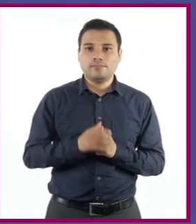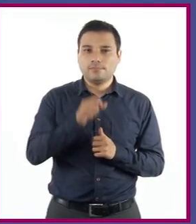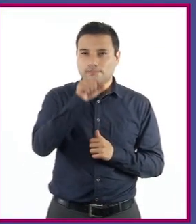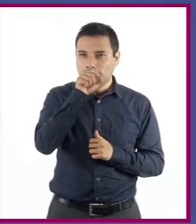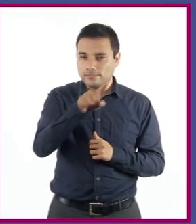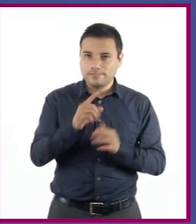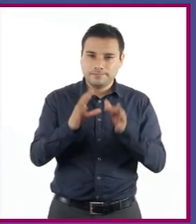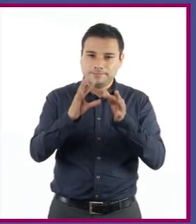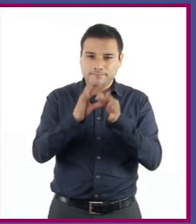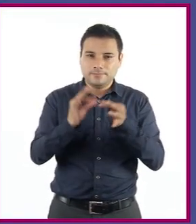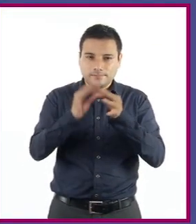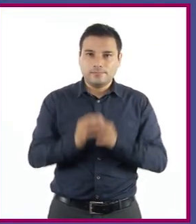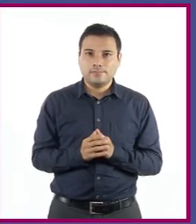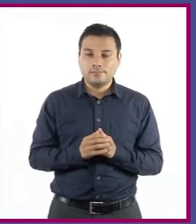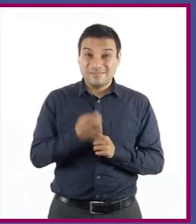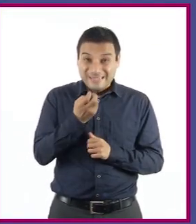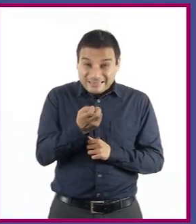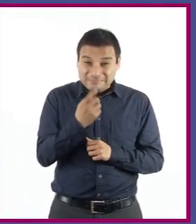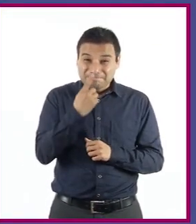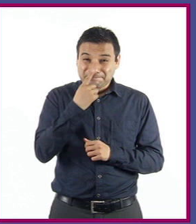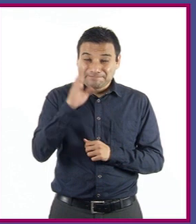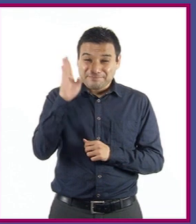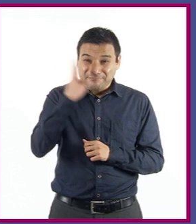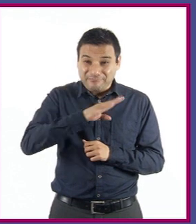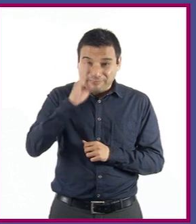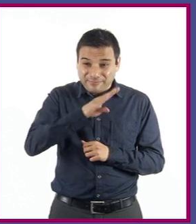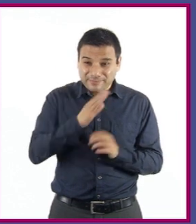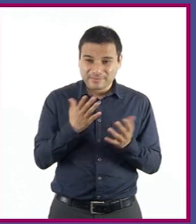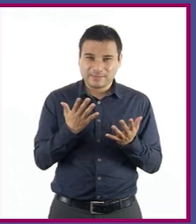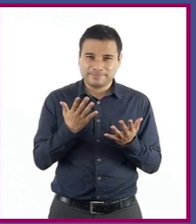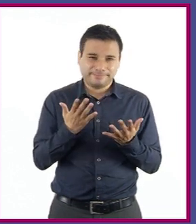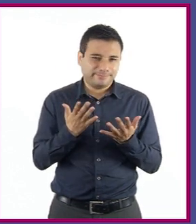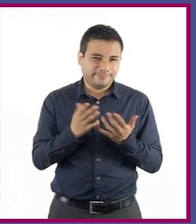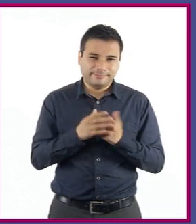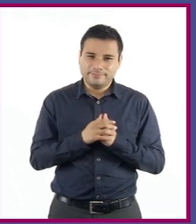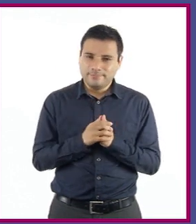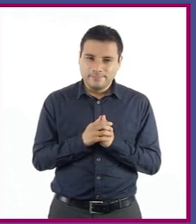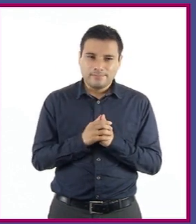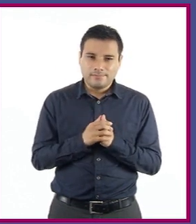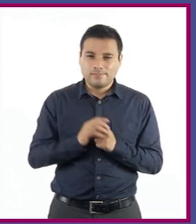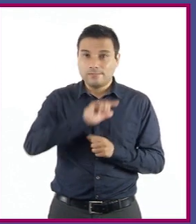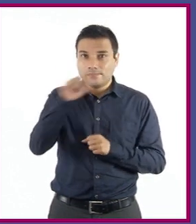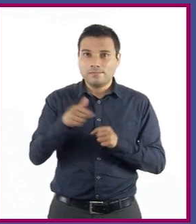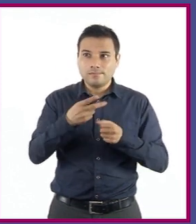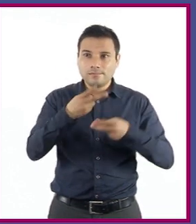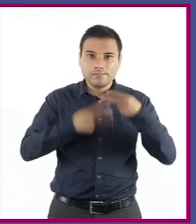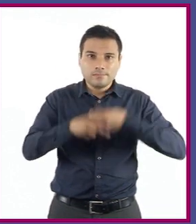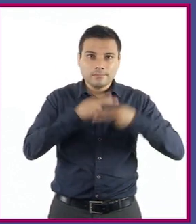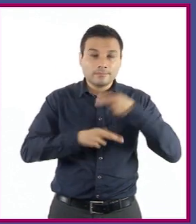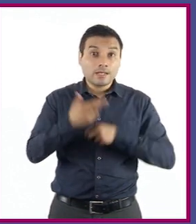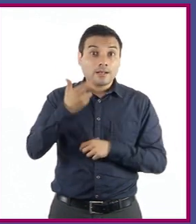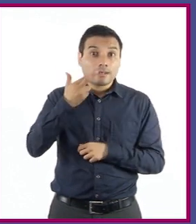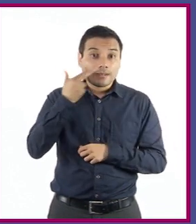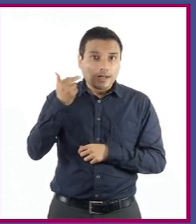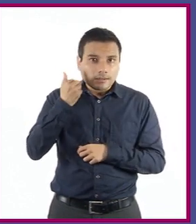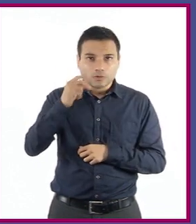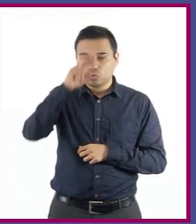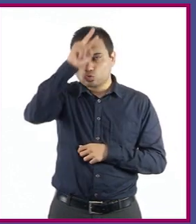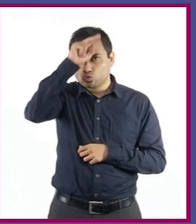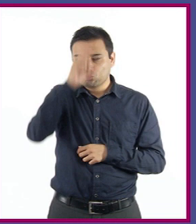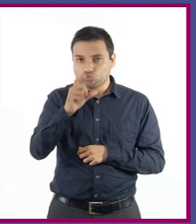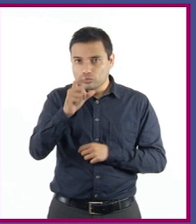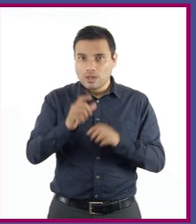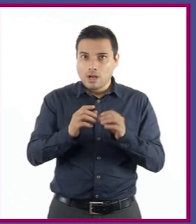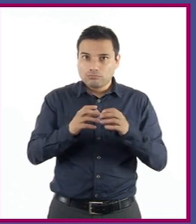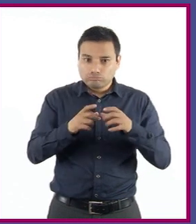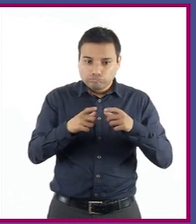el mal olor que esto produce ha provocado concretamente la reproducción de ratas y cucarachas,